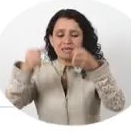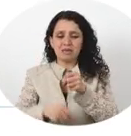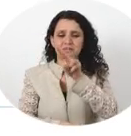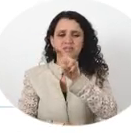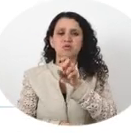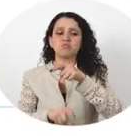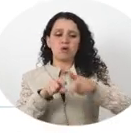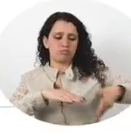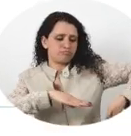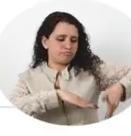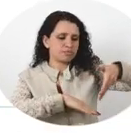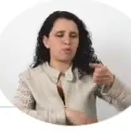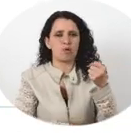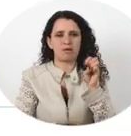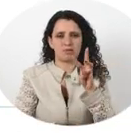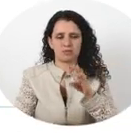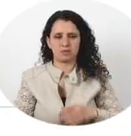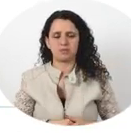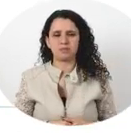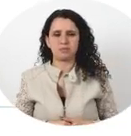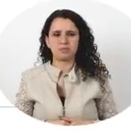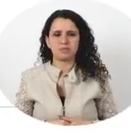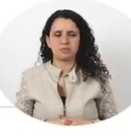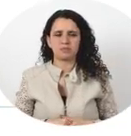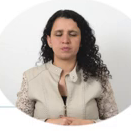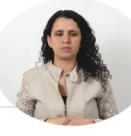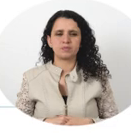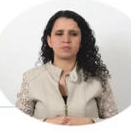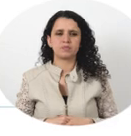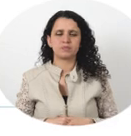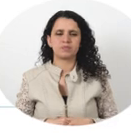carrera 13 número 7220.